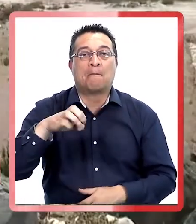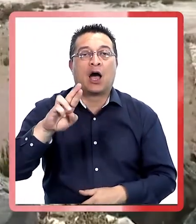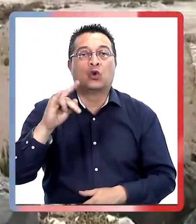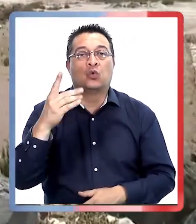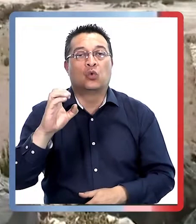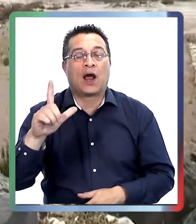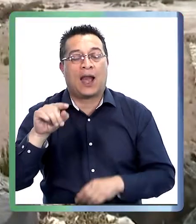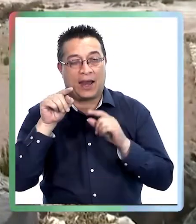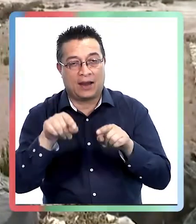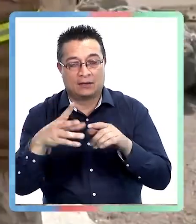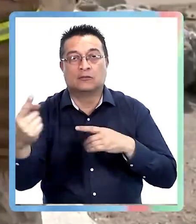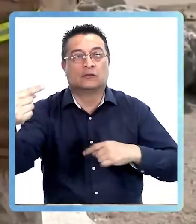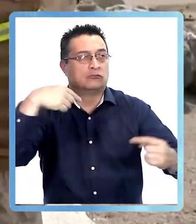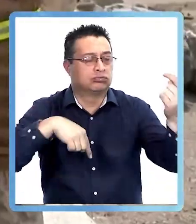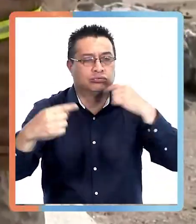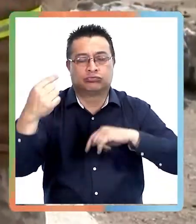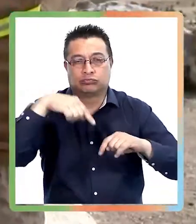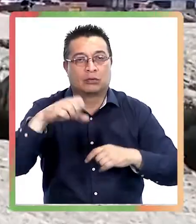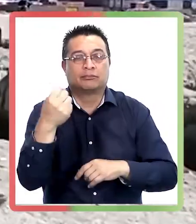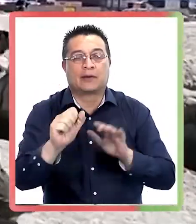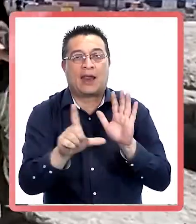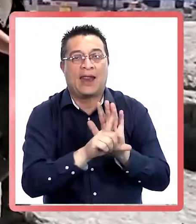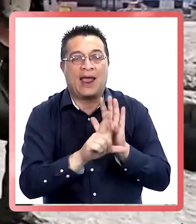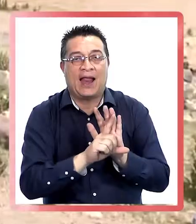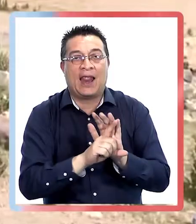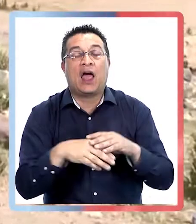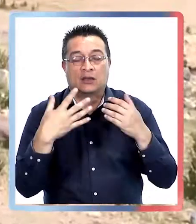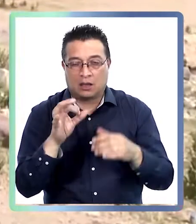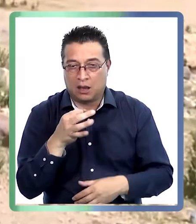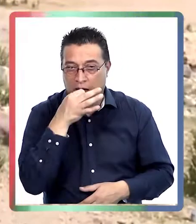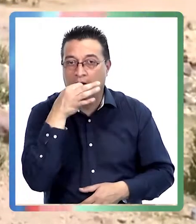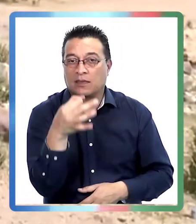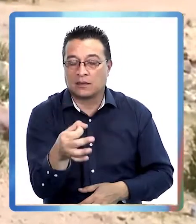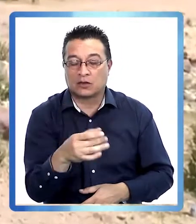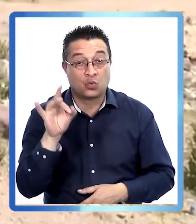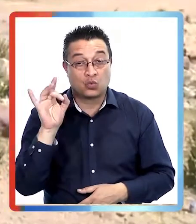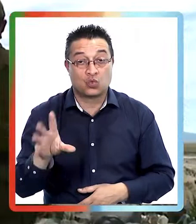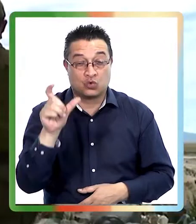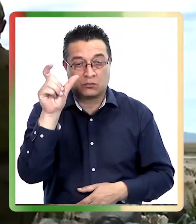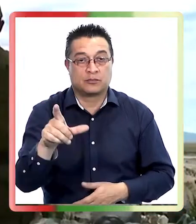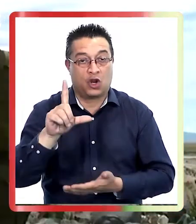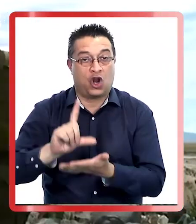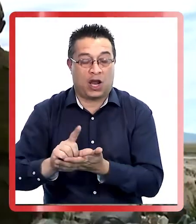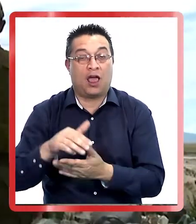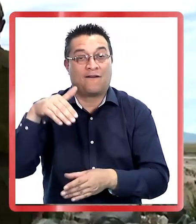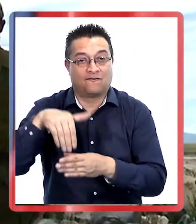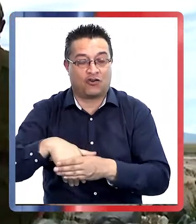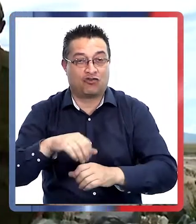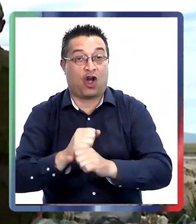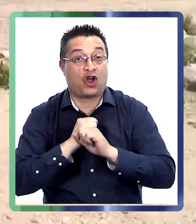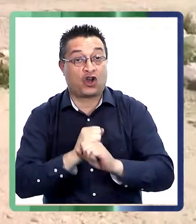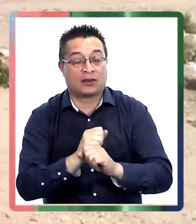hacer frente al ingreso de migrantes por pasos irregulares. Tal como lo había adelantado, el único parlamentario local que votó